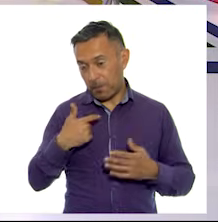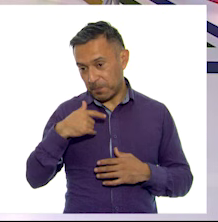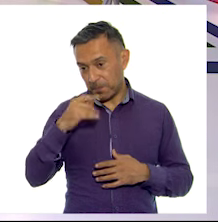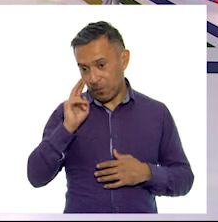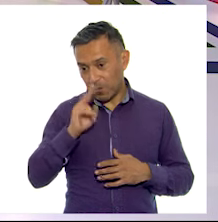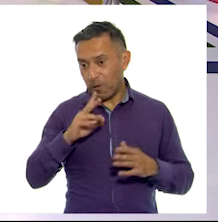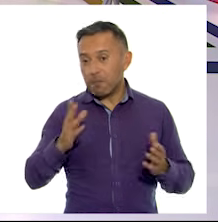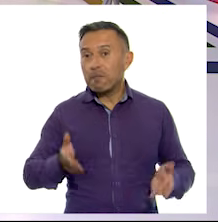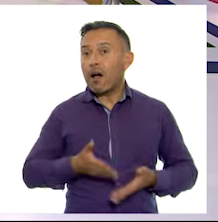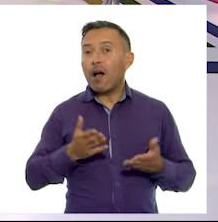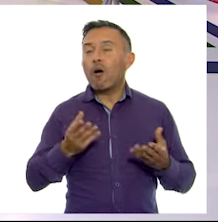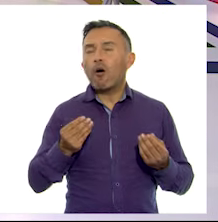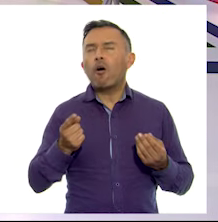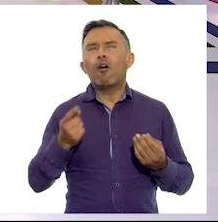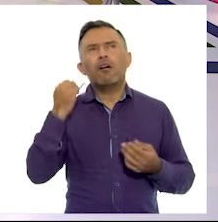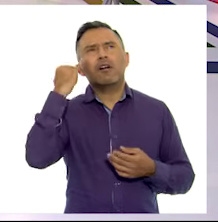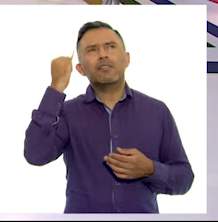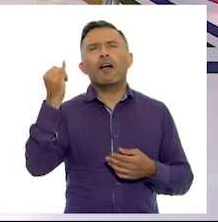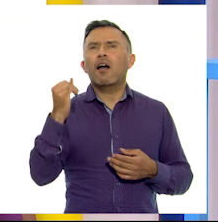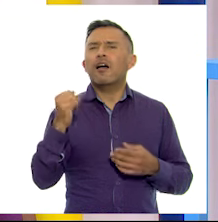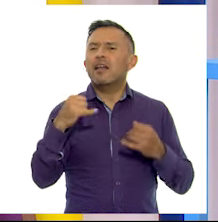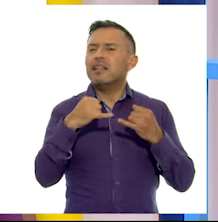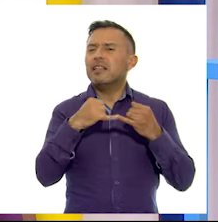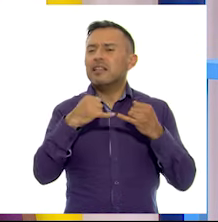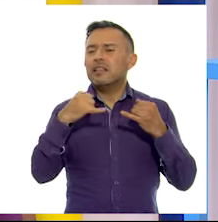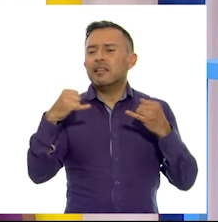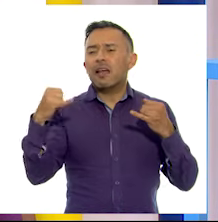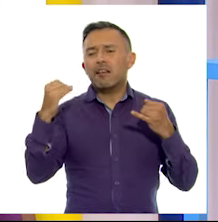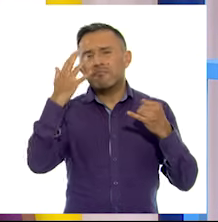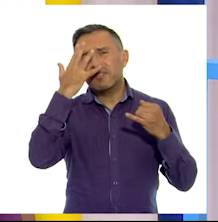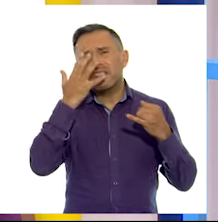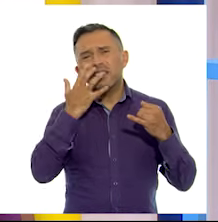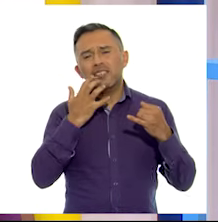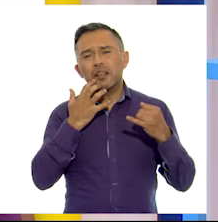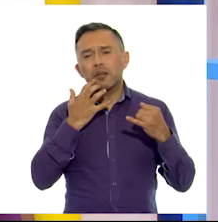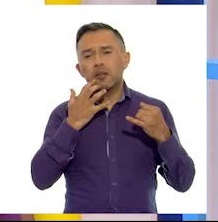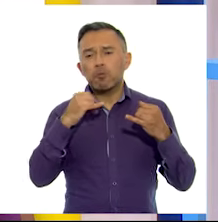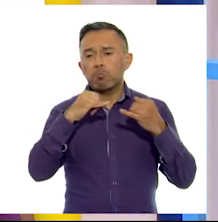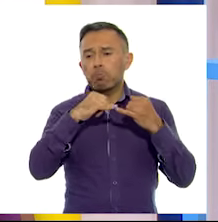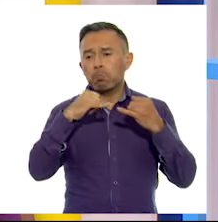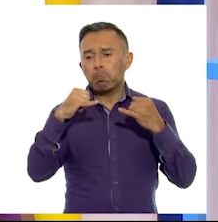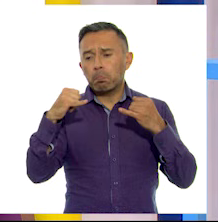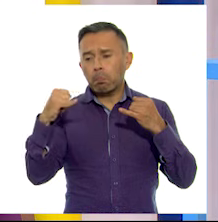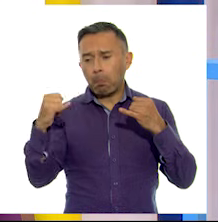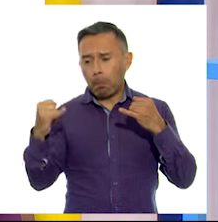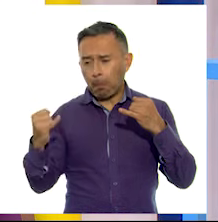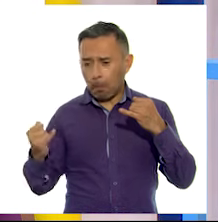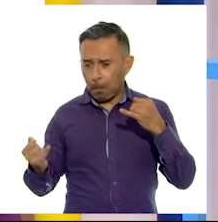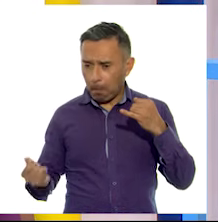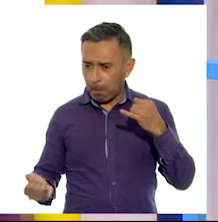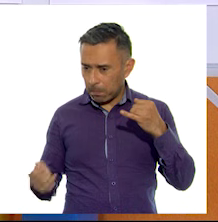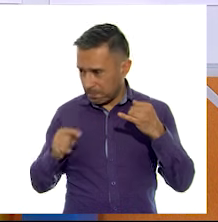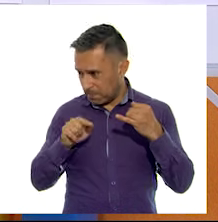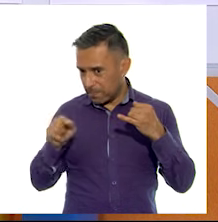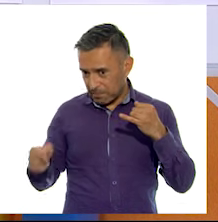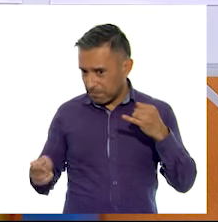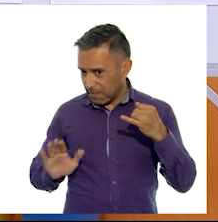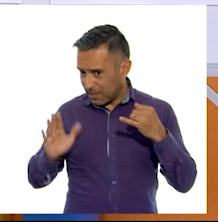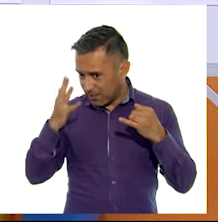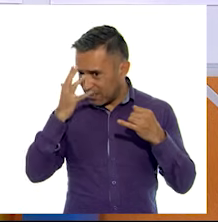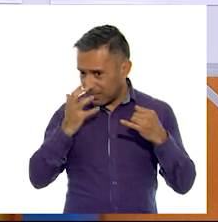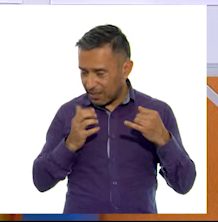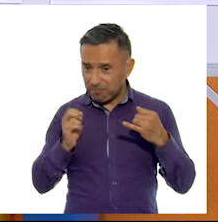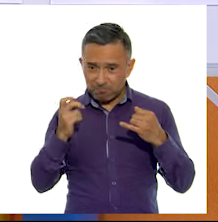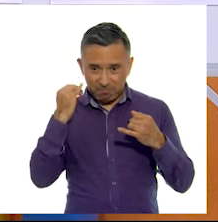mucho. ¿Cómo te imaginas una línea triste? Una línea triste, pues como que va hacia abajo. Yo también me la imagino hacia abajo.